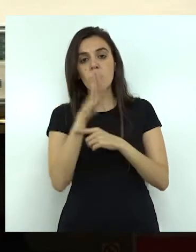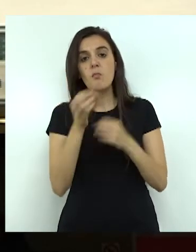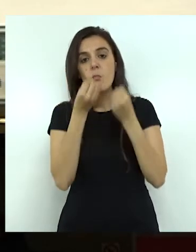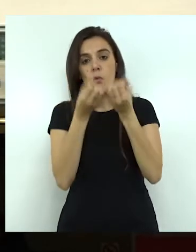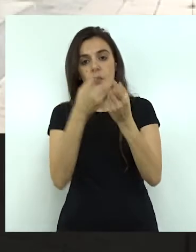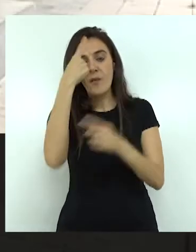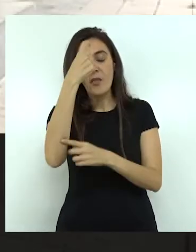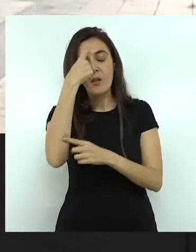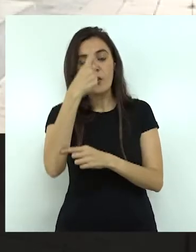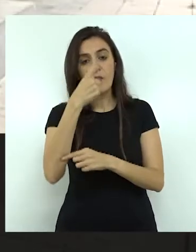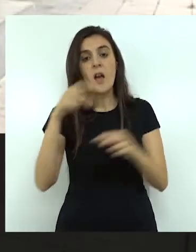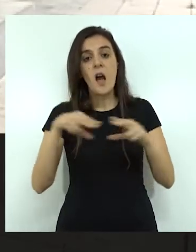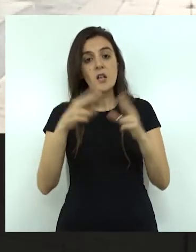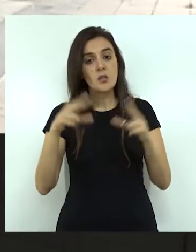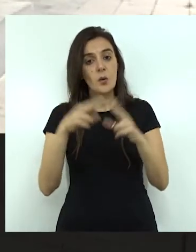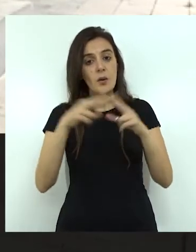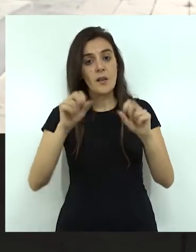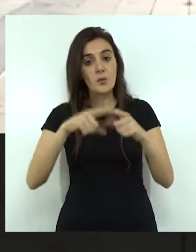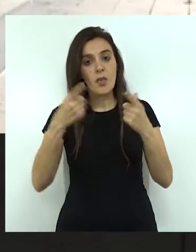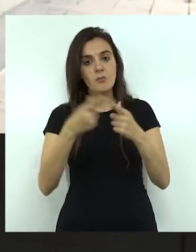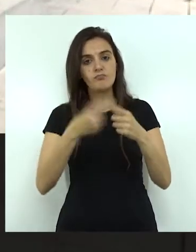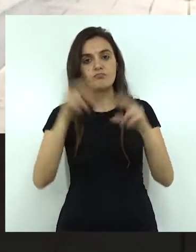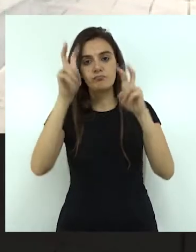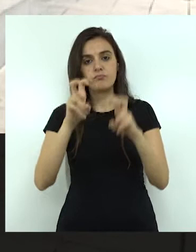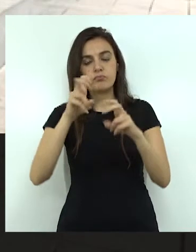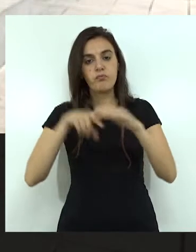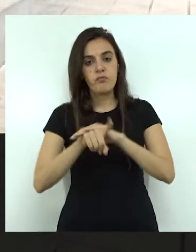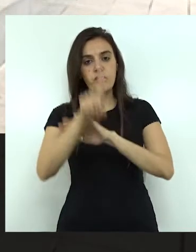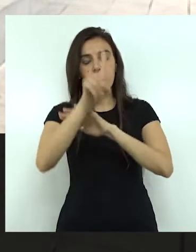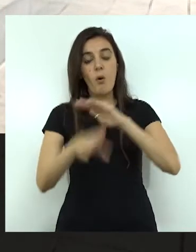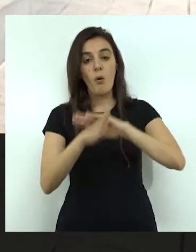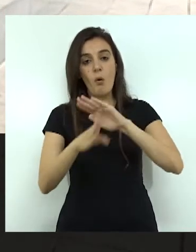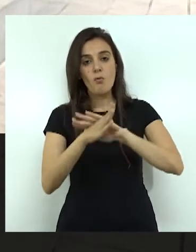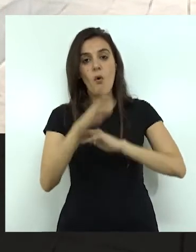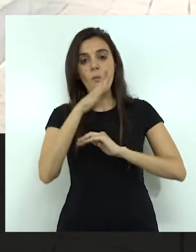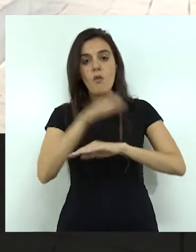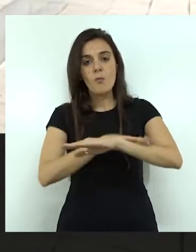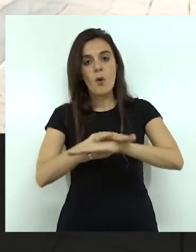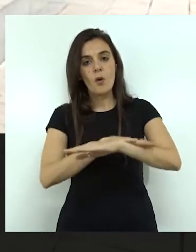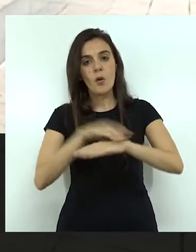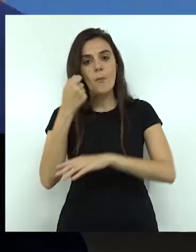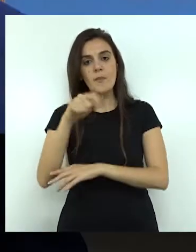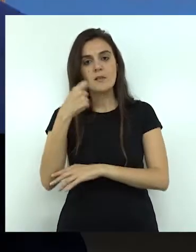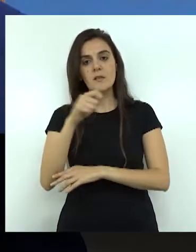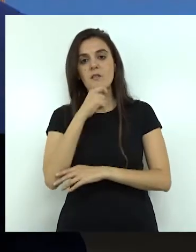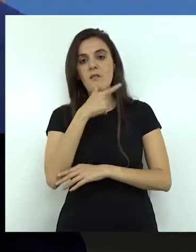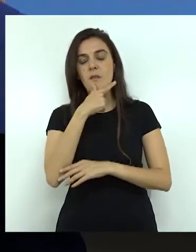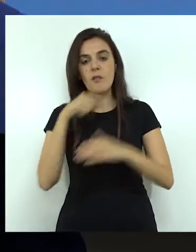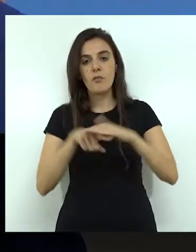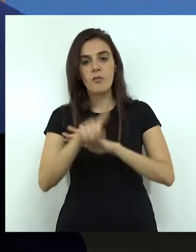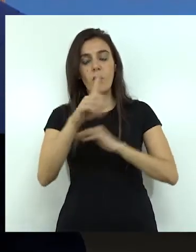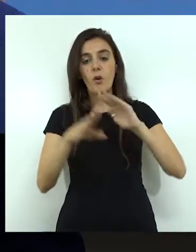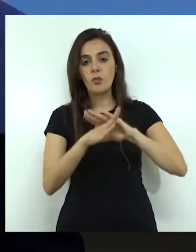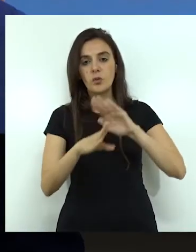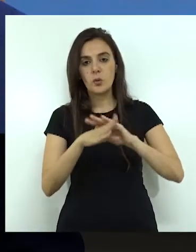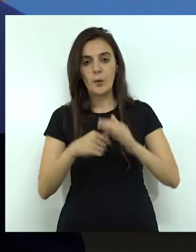datos de afiliaciones a la seguridad social no han dejado de crecer de forma continua y constante desde que gobierna el presidente vivas hemos tenido